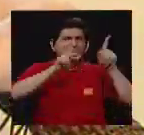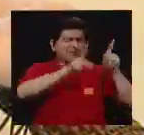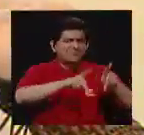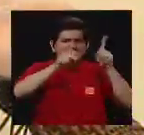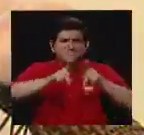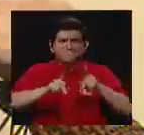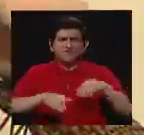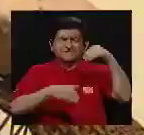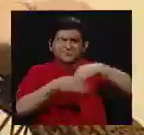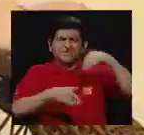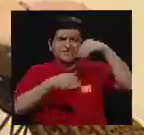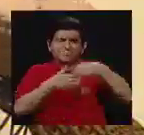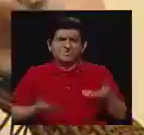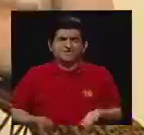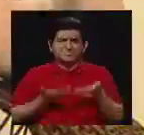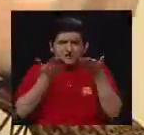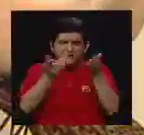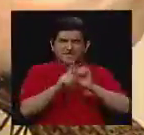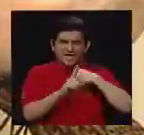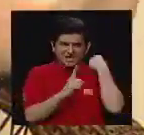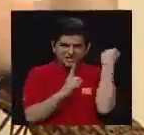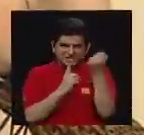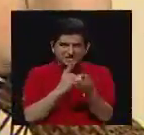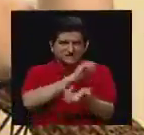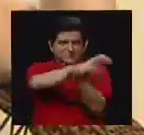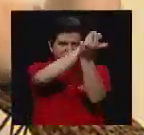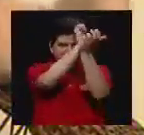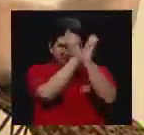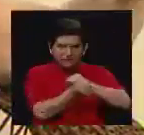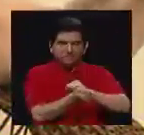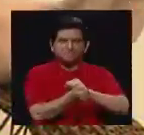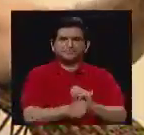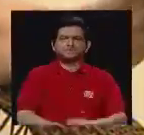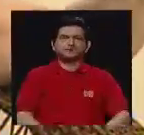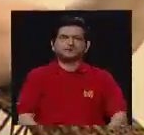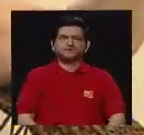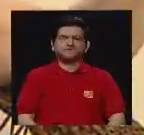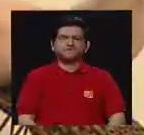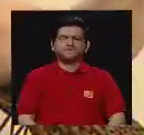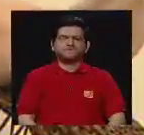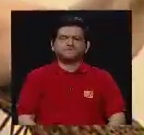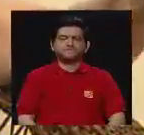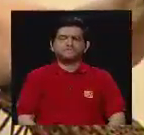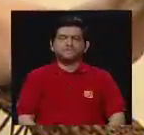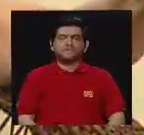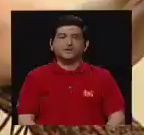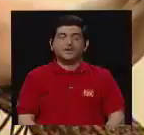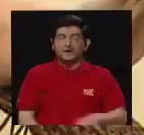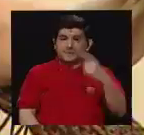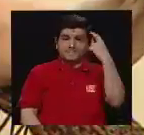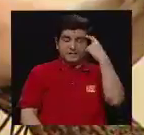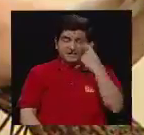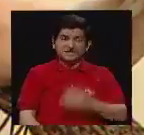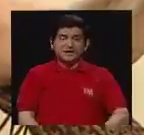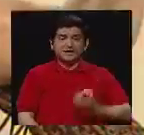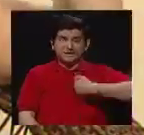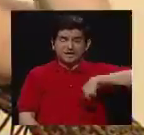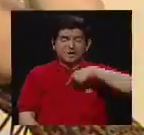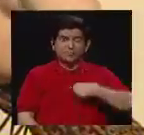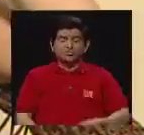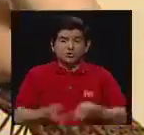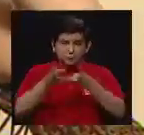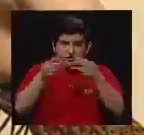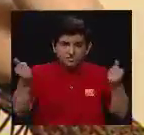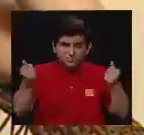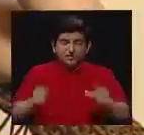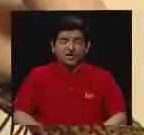muchas personas haciendo un aporte para que la situación pueda cambiar. En cuanto a que desaparezcamos sin que nadie nos llore, no,